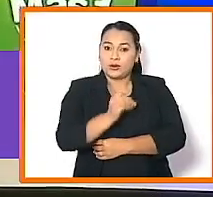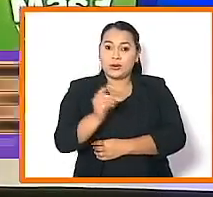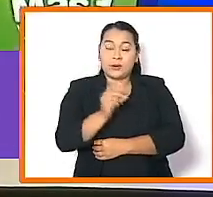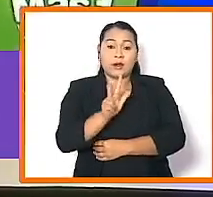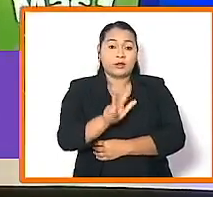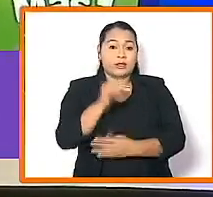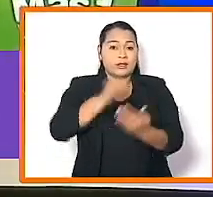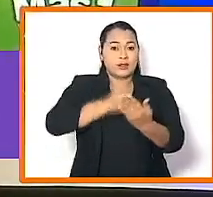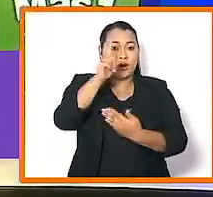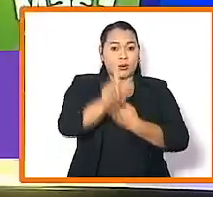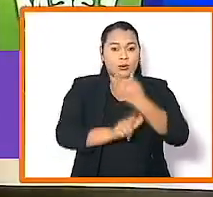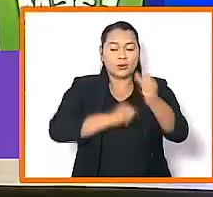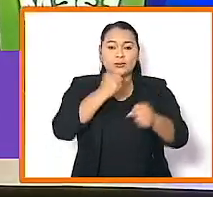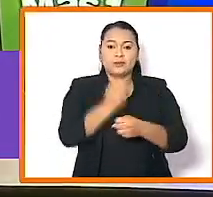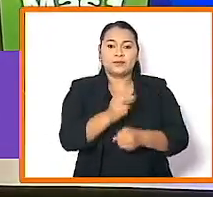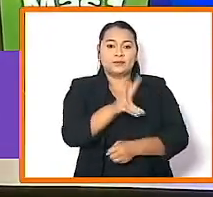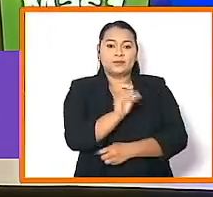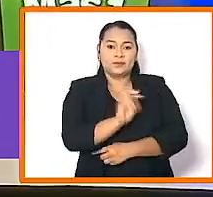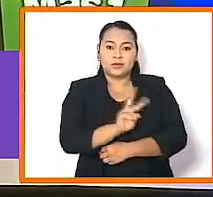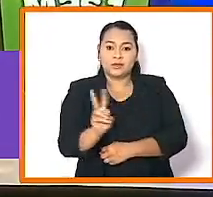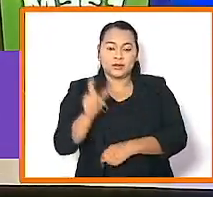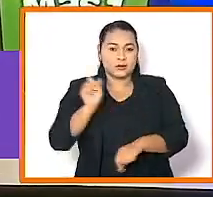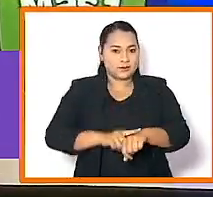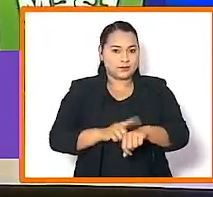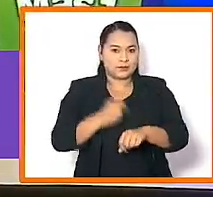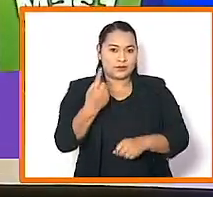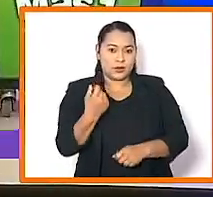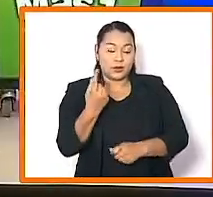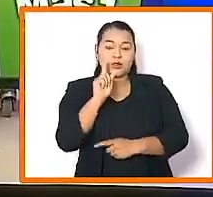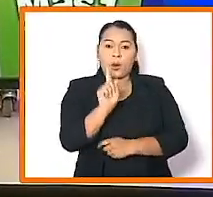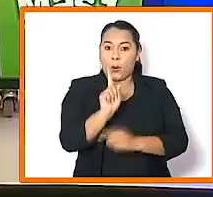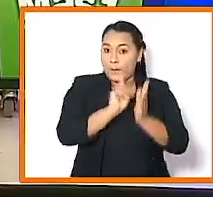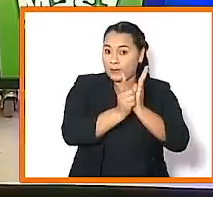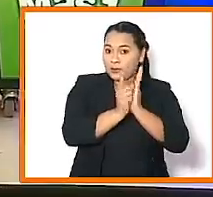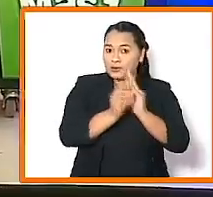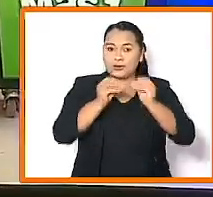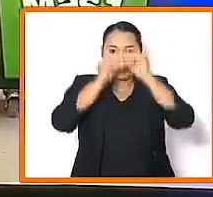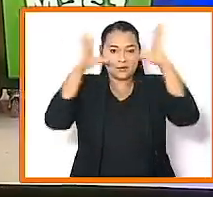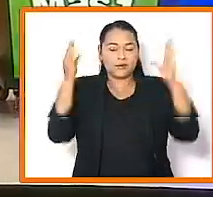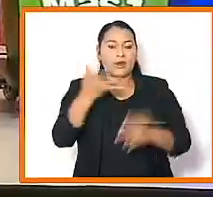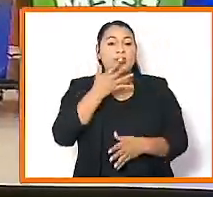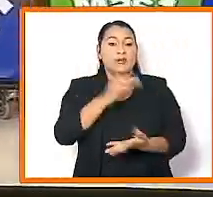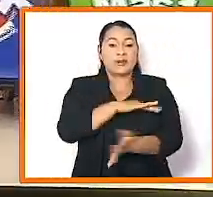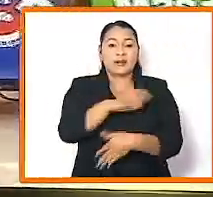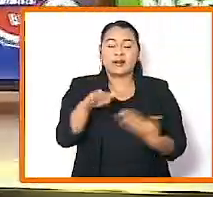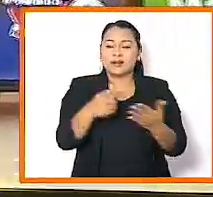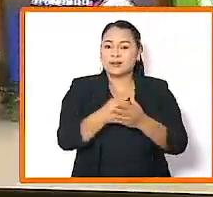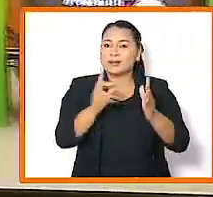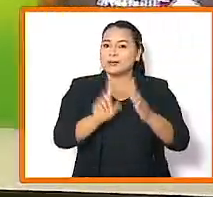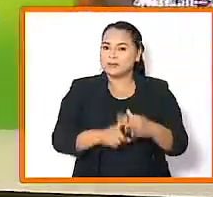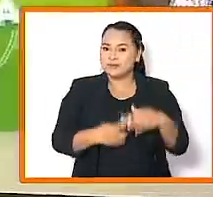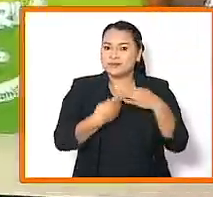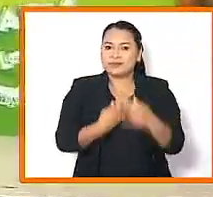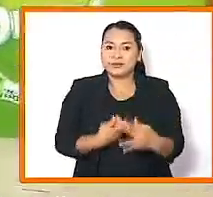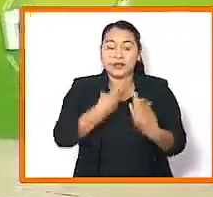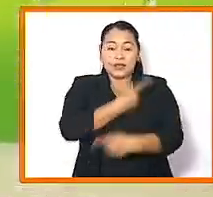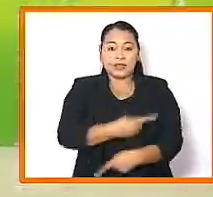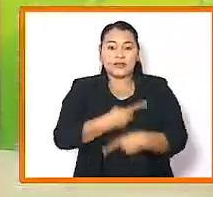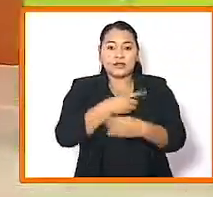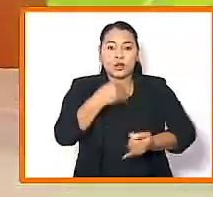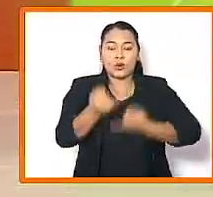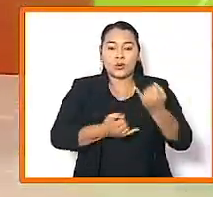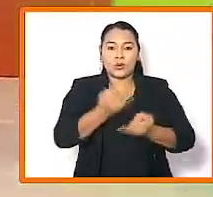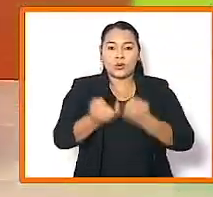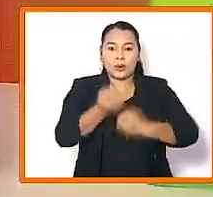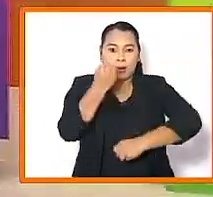saluda Tatiana Varela. Son las 11:01 de la mañana y te deseamos muchísima suerte porque es momento de iniciar nuestra diversión junto a premiados. Pero